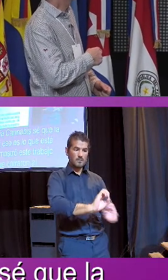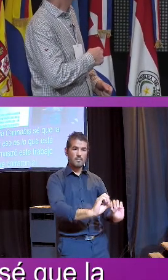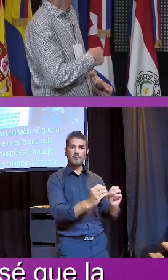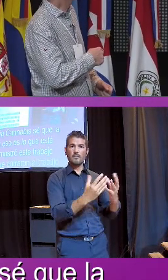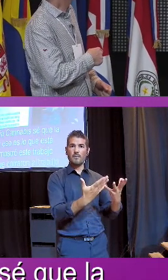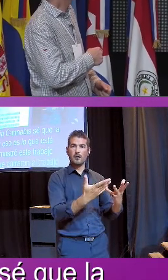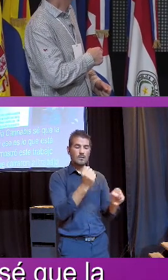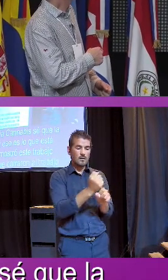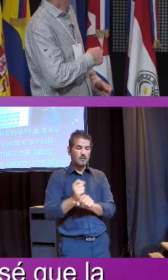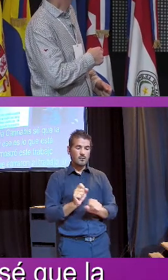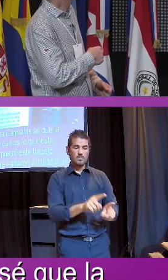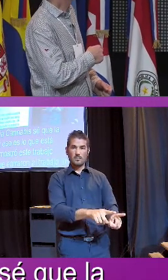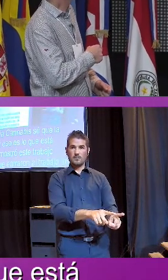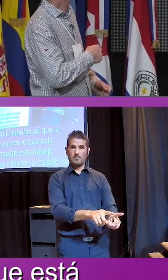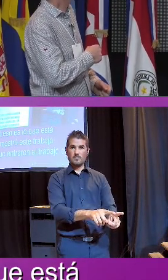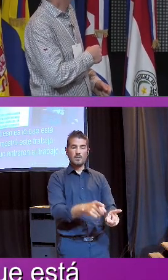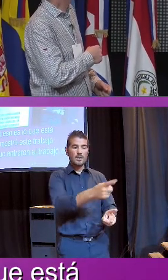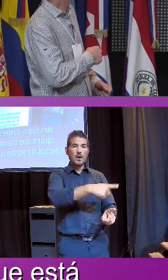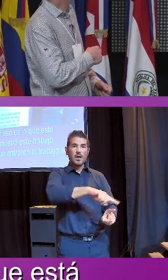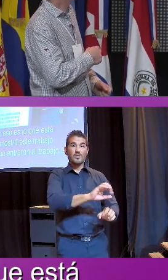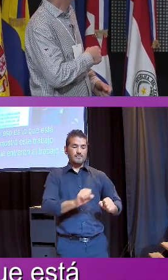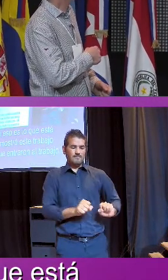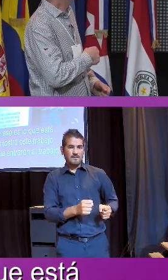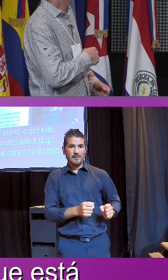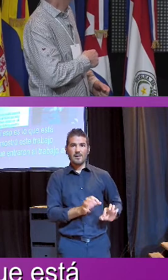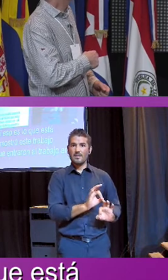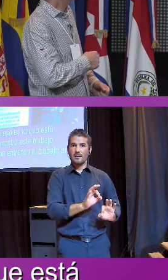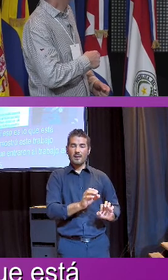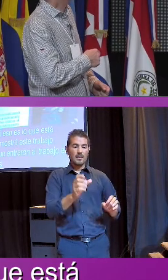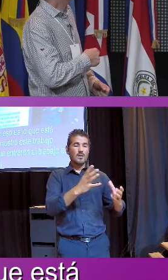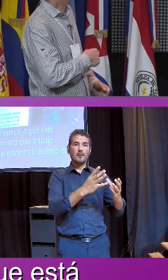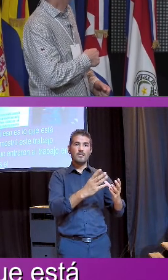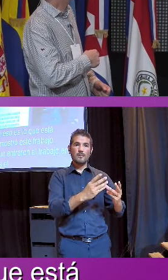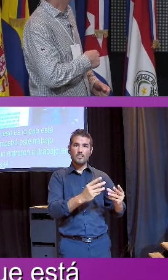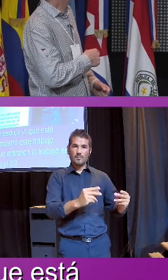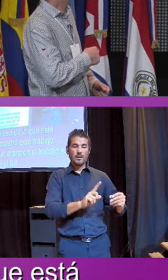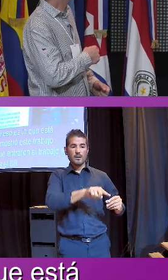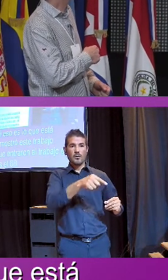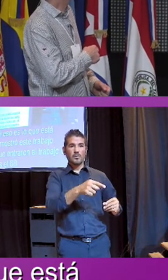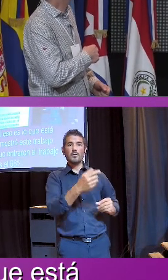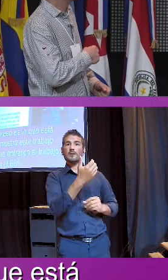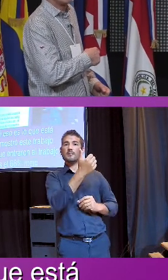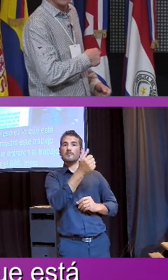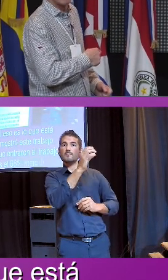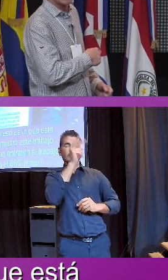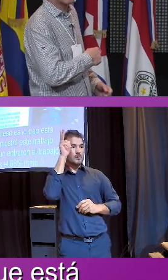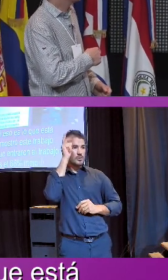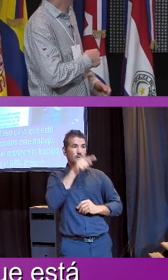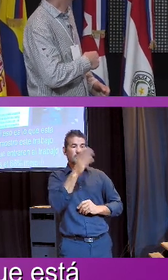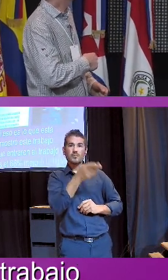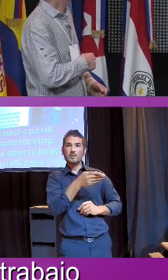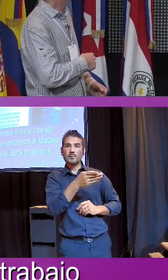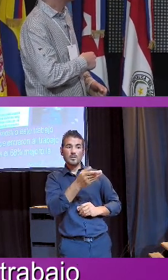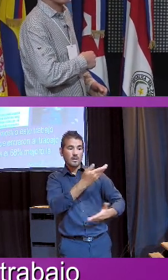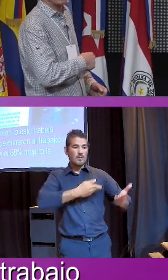trabajo en las agresiones o autoagresiones, el 68% mejoró la